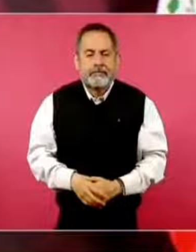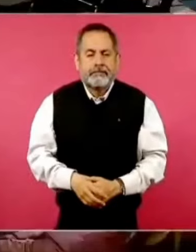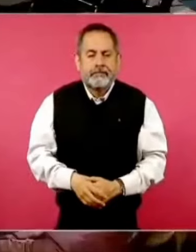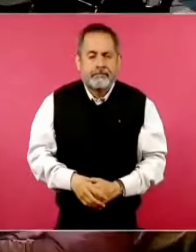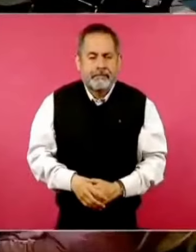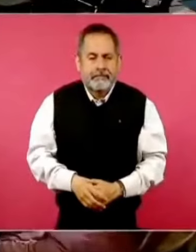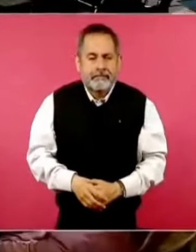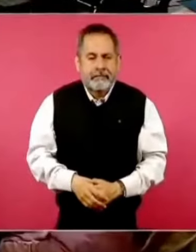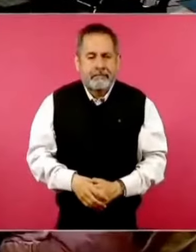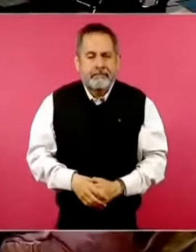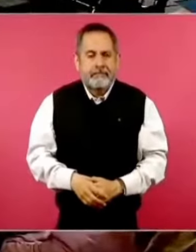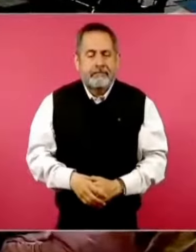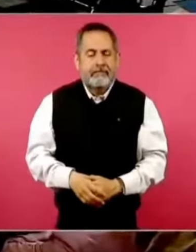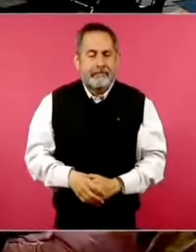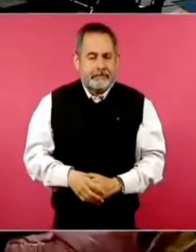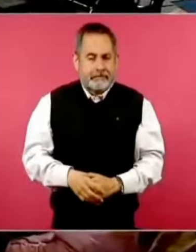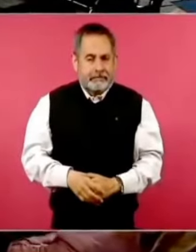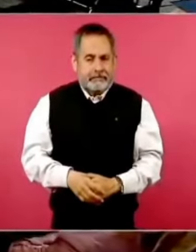Dejar esto